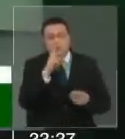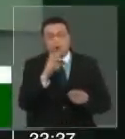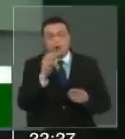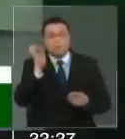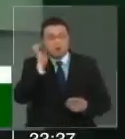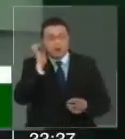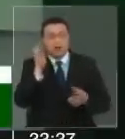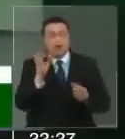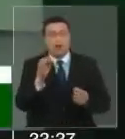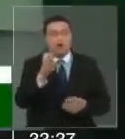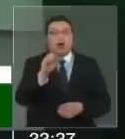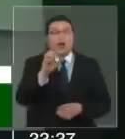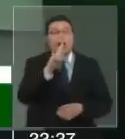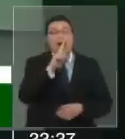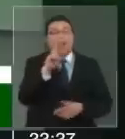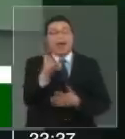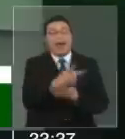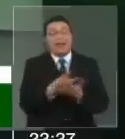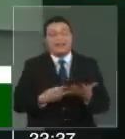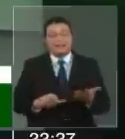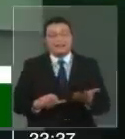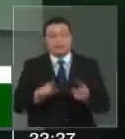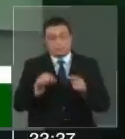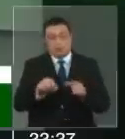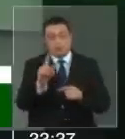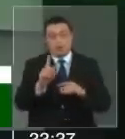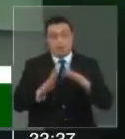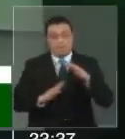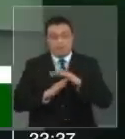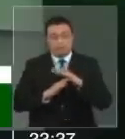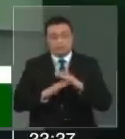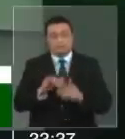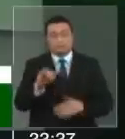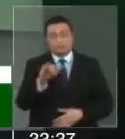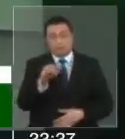artista. Sí. Y yo creo que hagamos una pausa y al regreso también